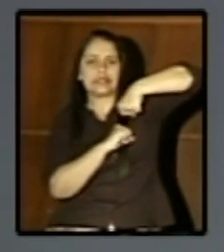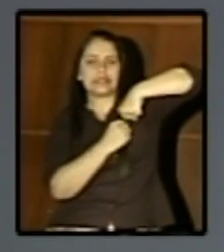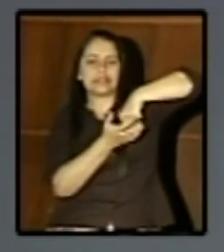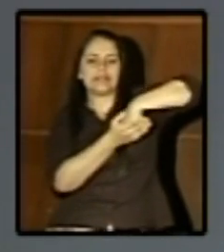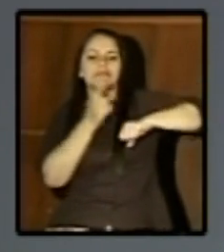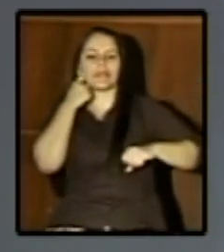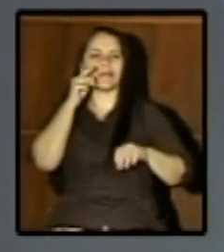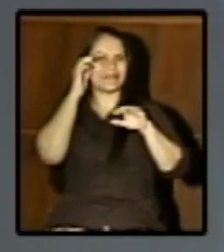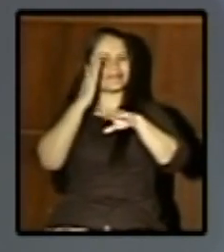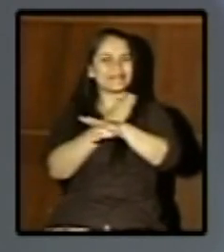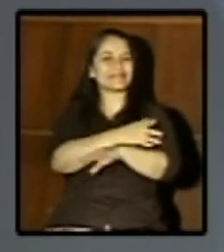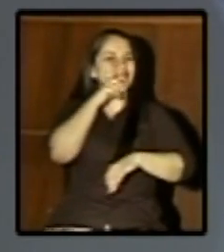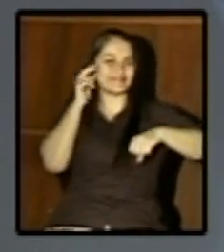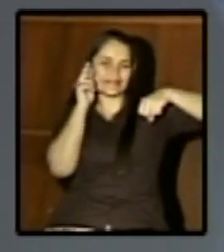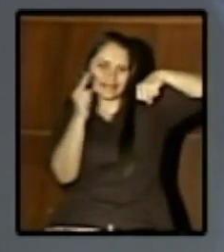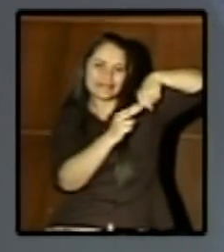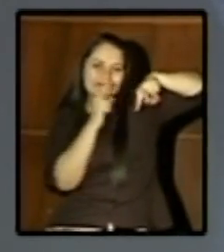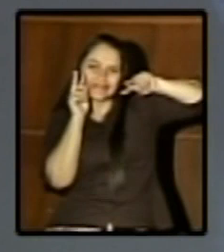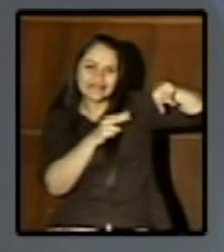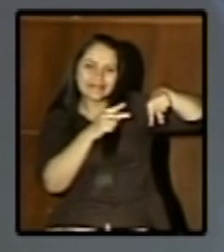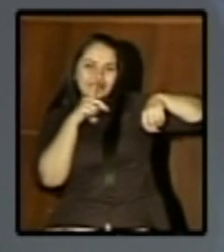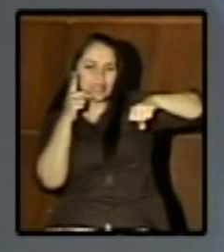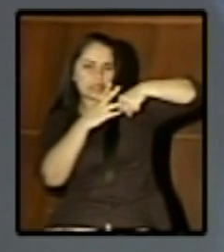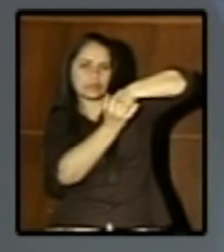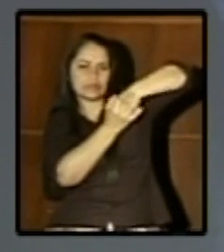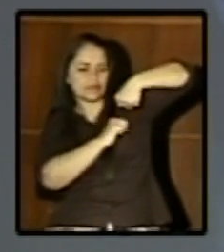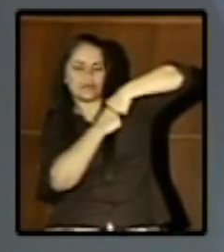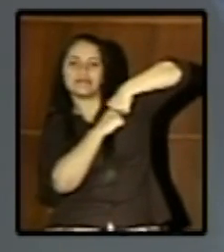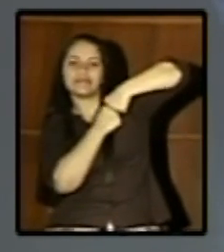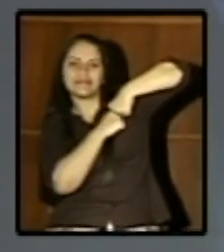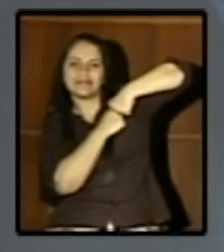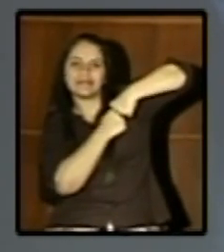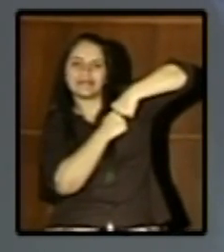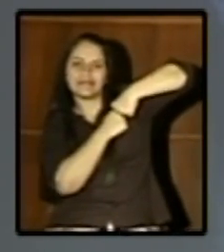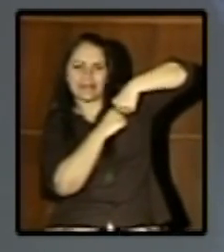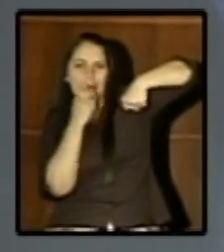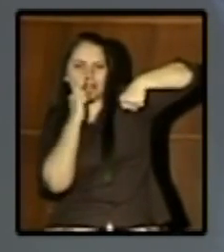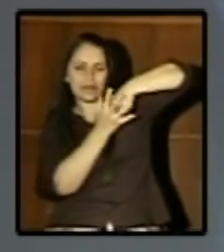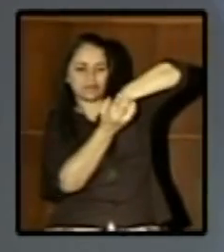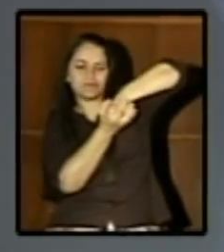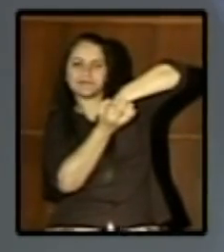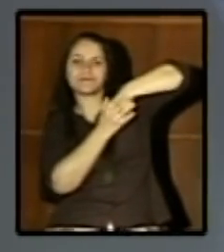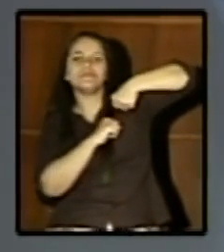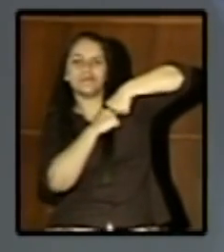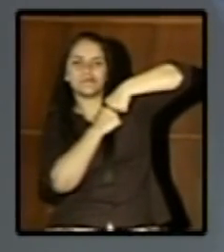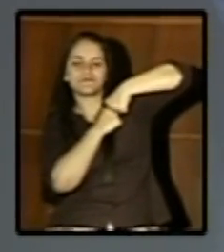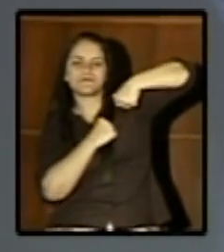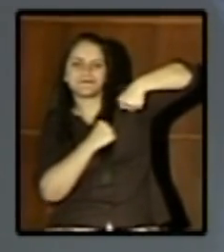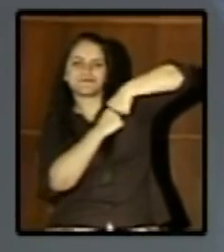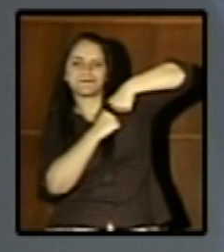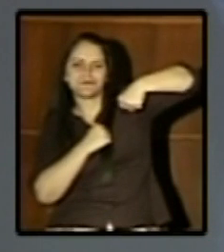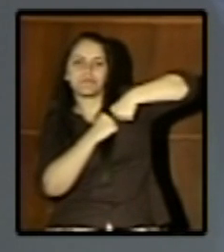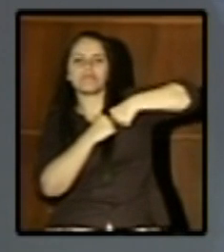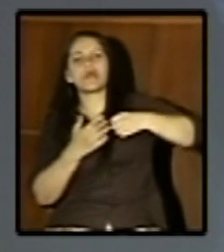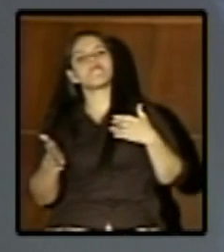eso. Miren, ¿se acuerdan de la diapositiva de la rodillita? Miren qué es esto, es donde está el cartílago, y eso es metal. Miren que es más denso que el